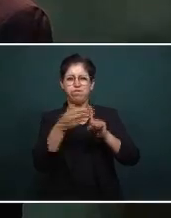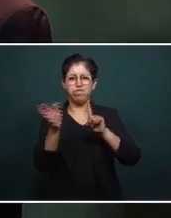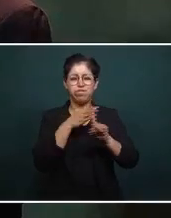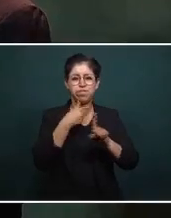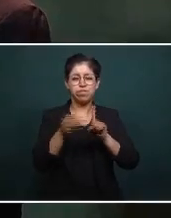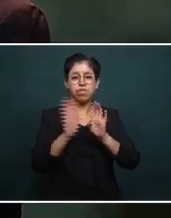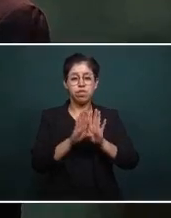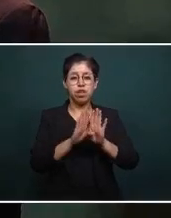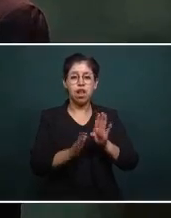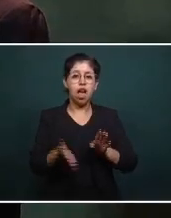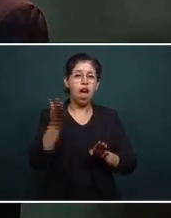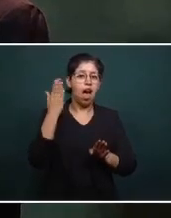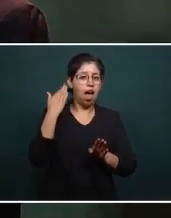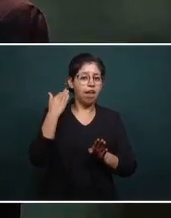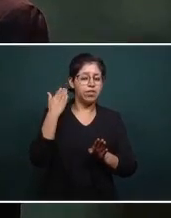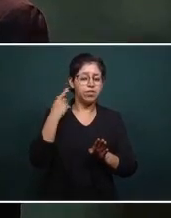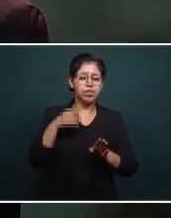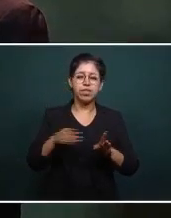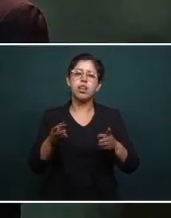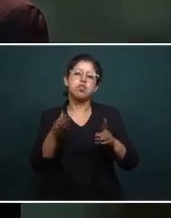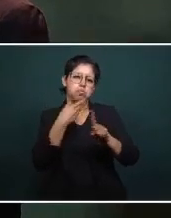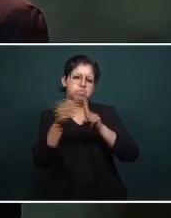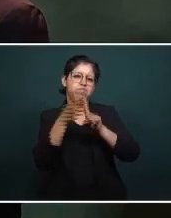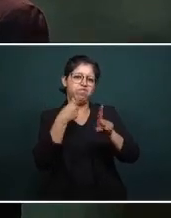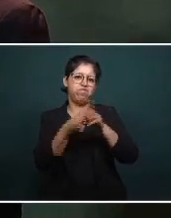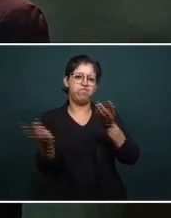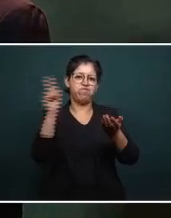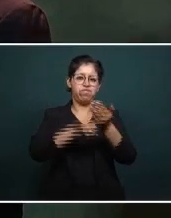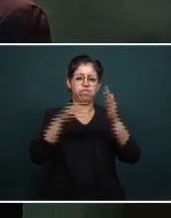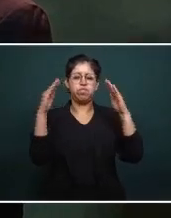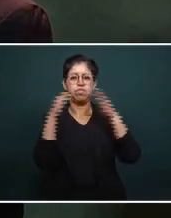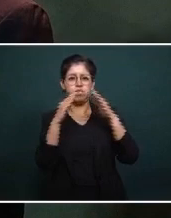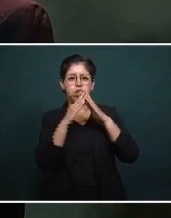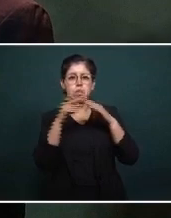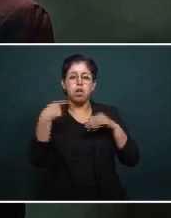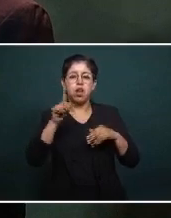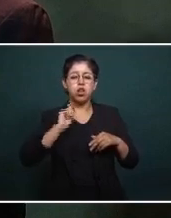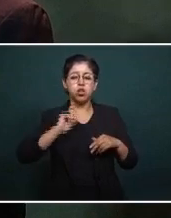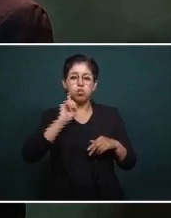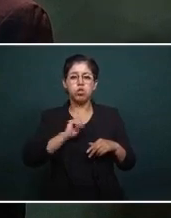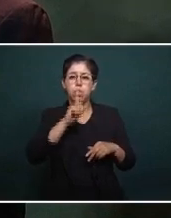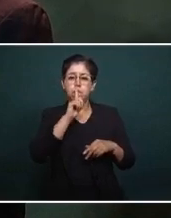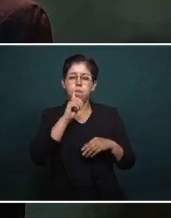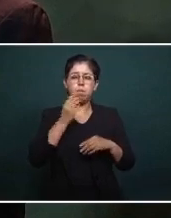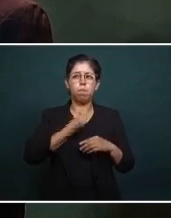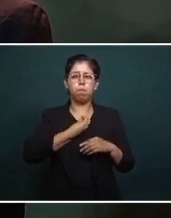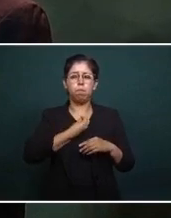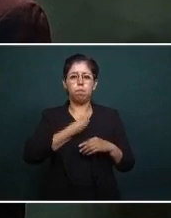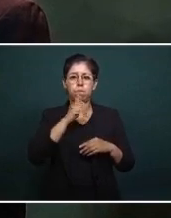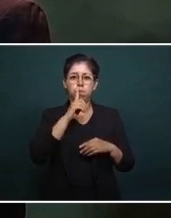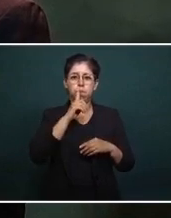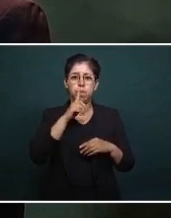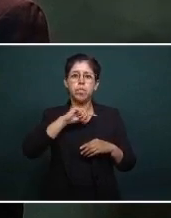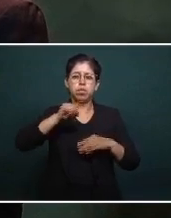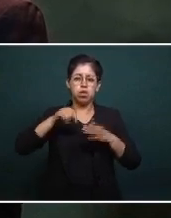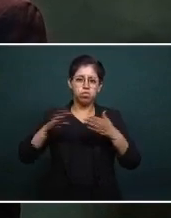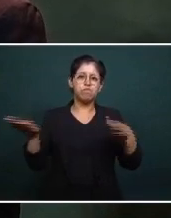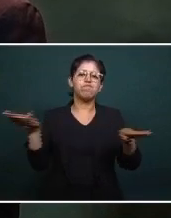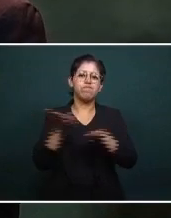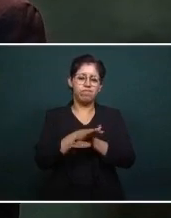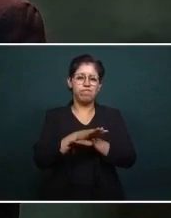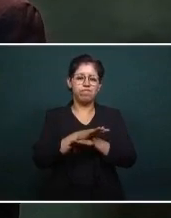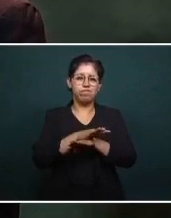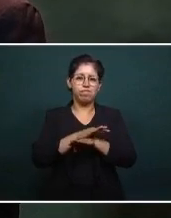veces inicia como violencia intrafamiliar y no es denunciada de manera oportuna, posteriormente puede evolucionar a un